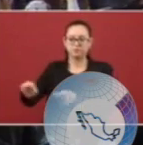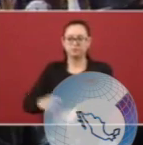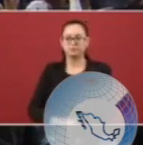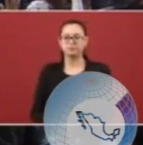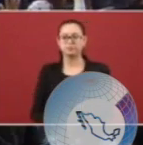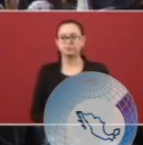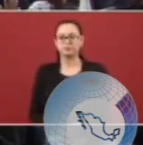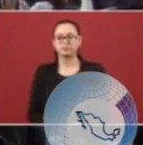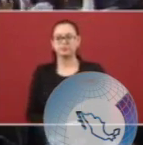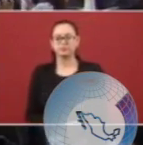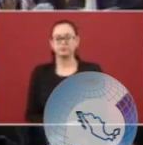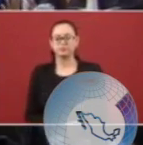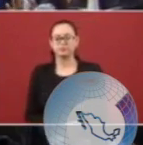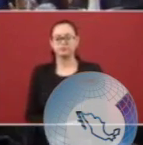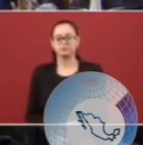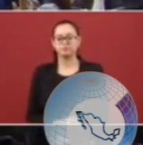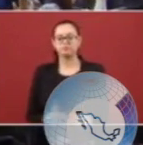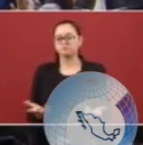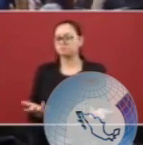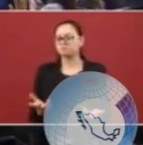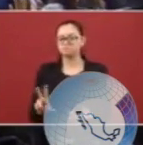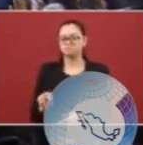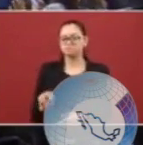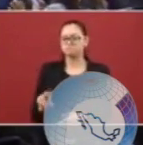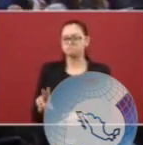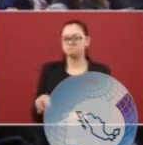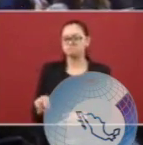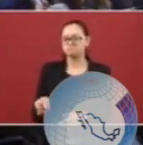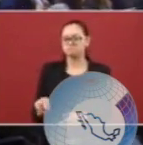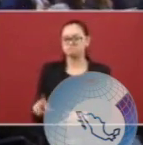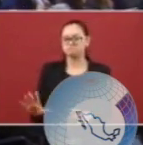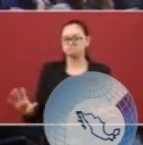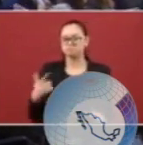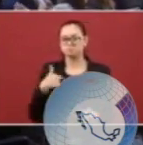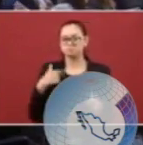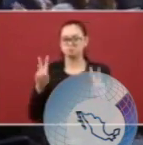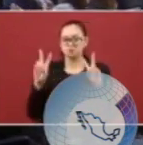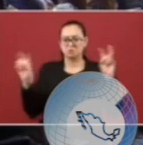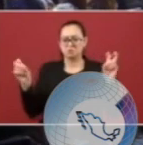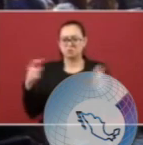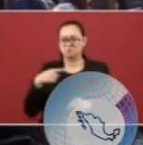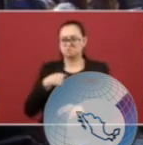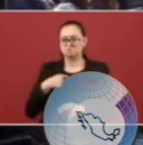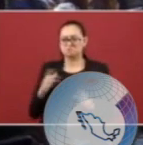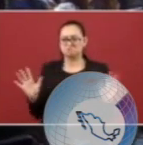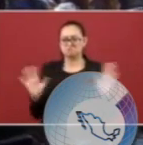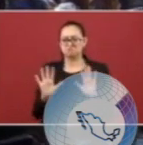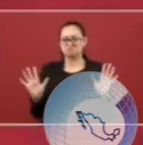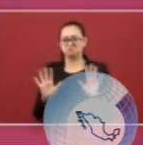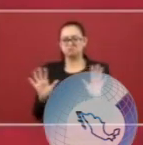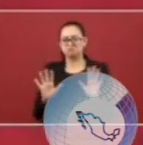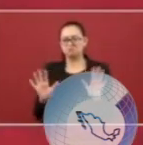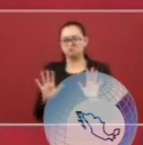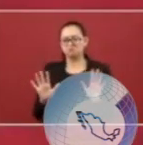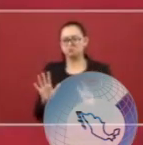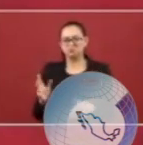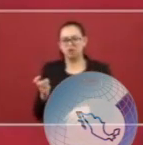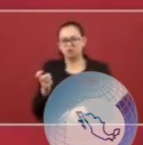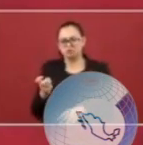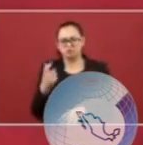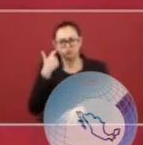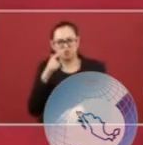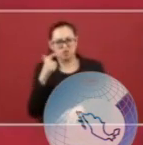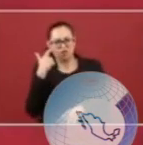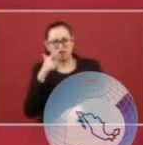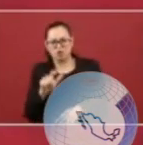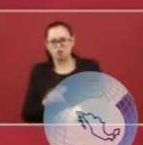no o sea este yo no trate ese tema ese cristo cuando el planteo eso le dije no yo no quiero eso